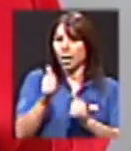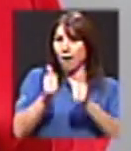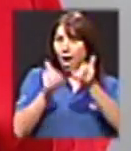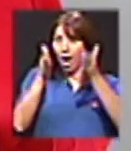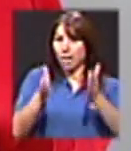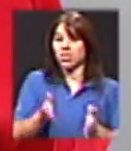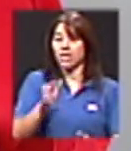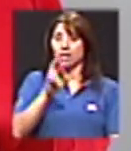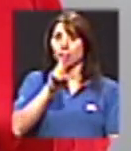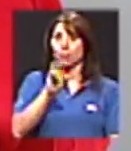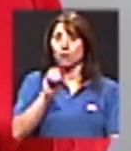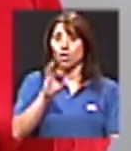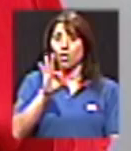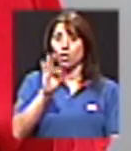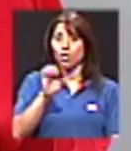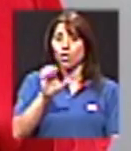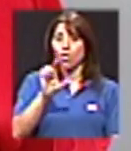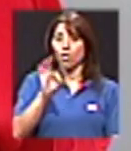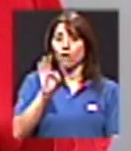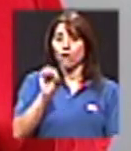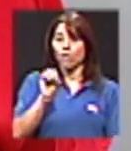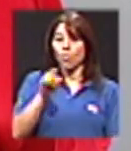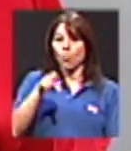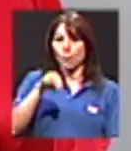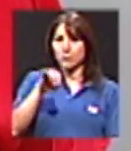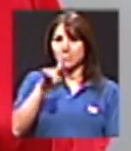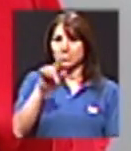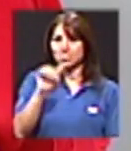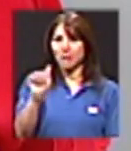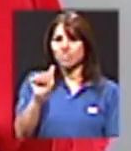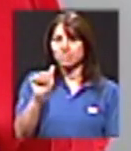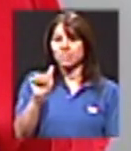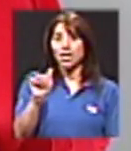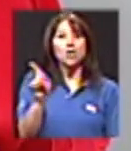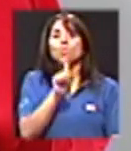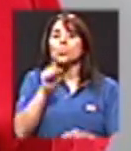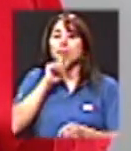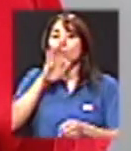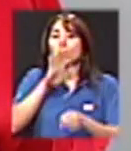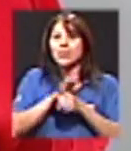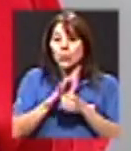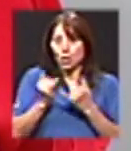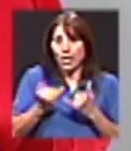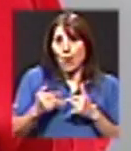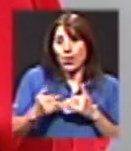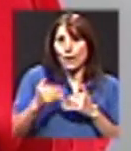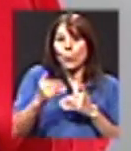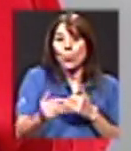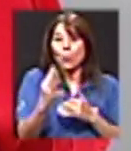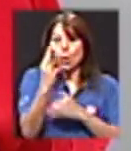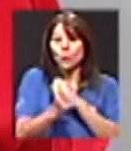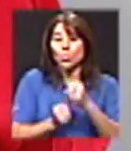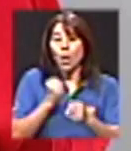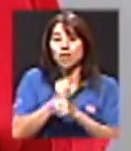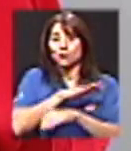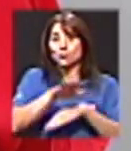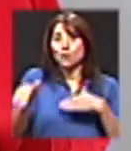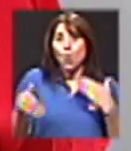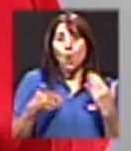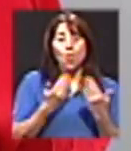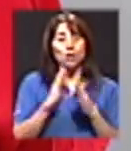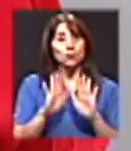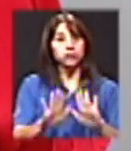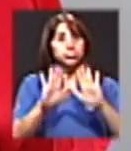claro en que nosotros no estamos prometiendo que de ahora y en 4 años este país va a ser la maravilla, que todo se arregló, pero sí es cierto